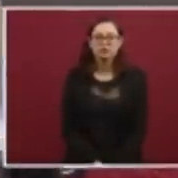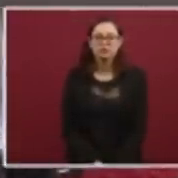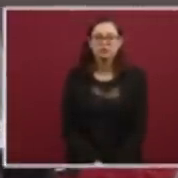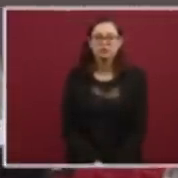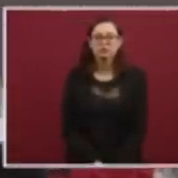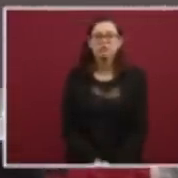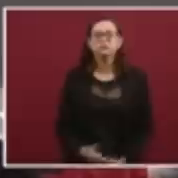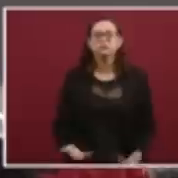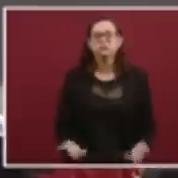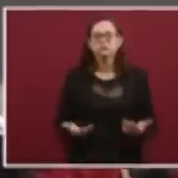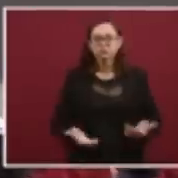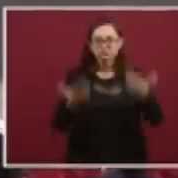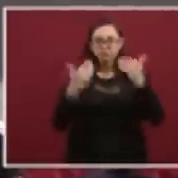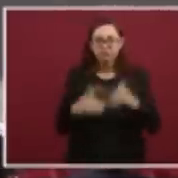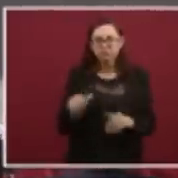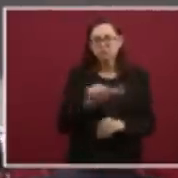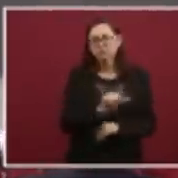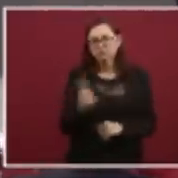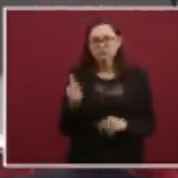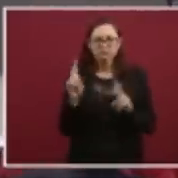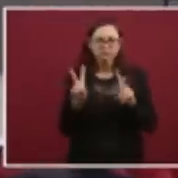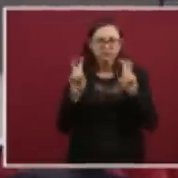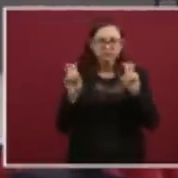Bueno, pasamos a otro tema.